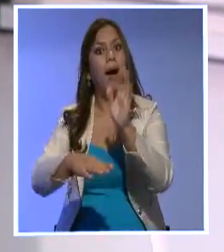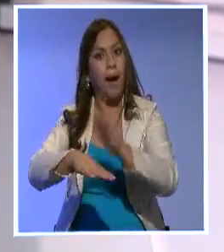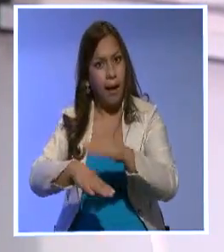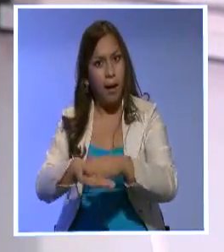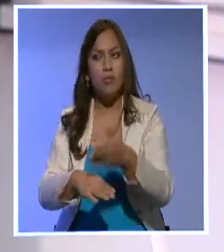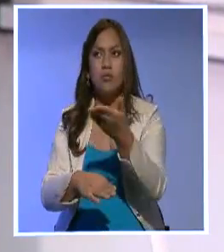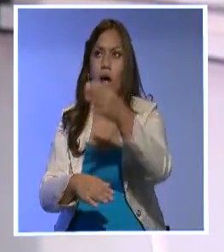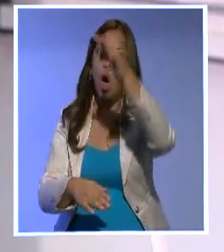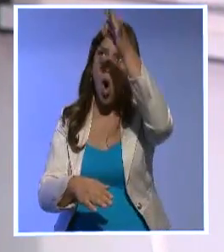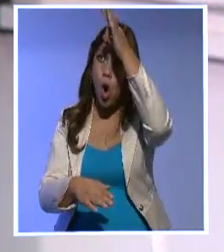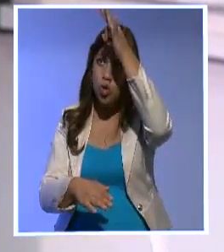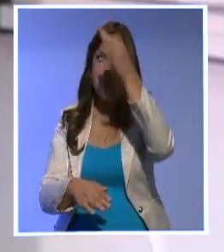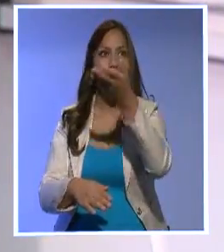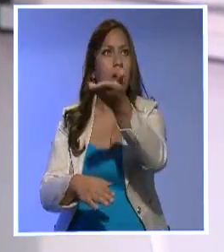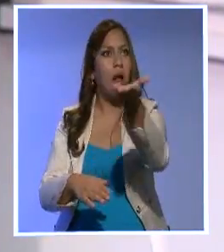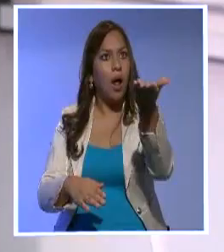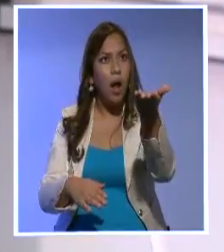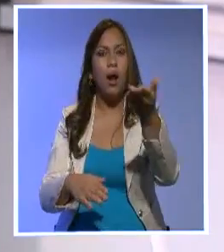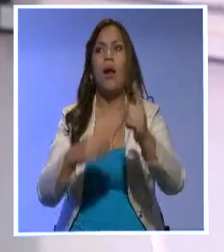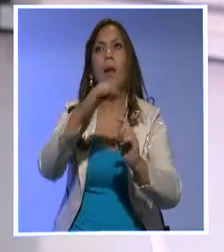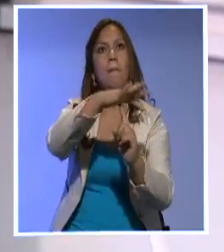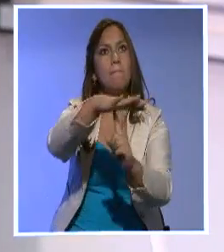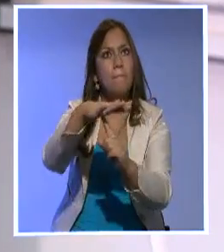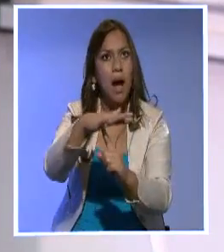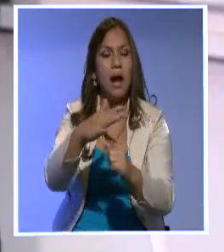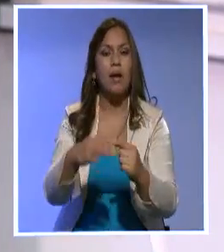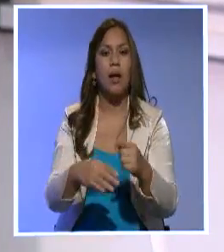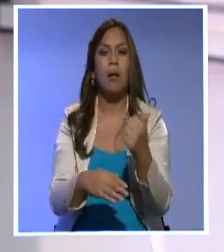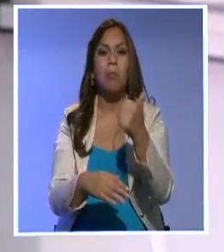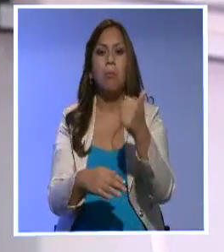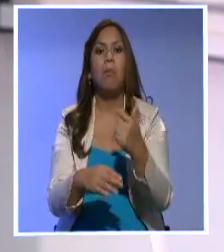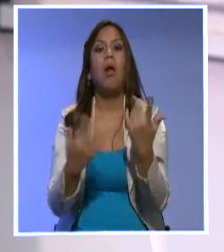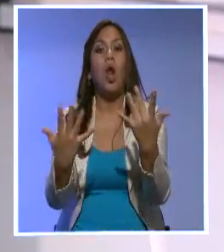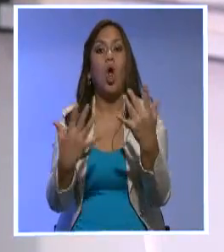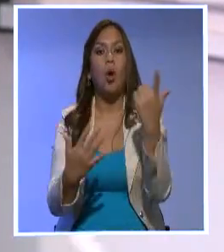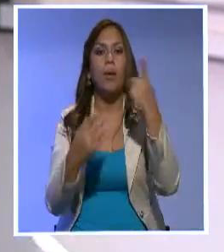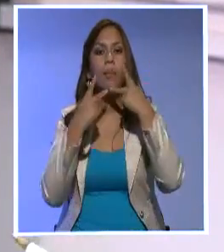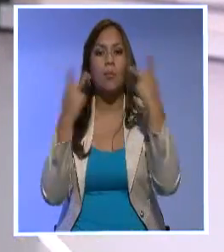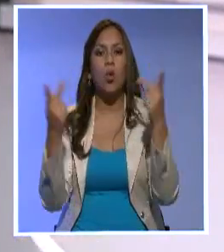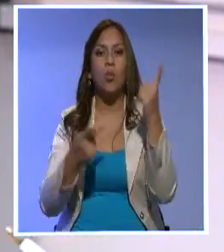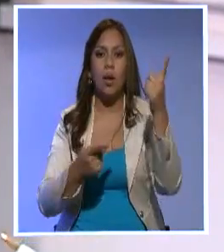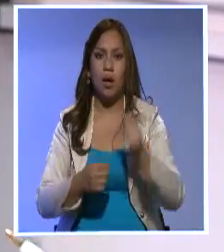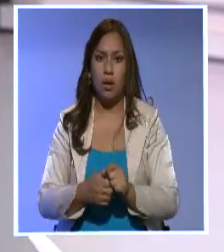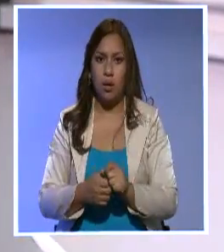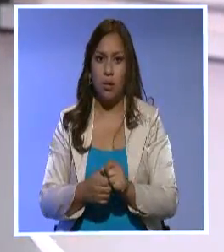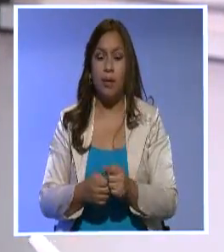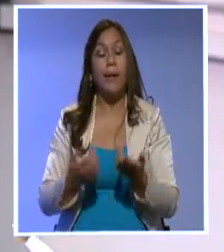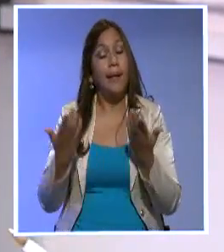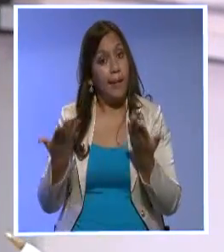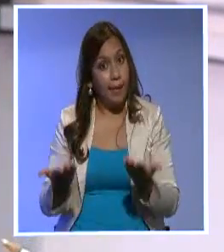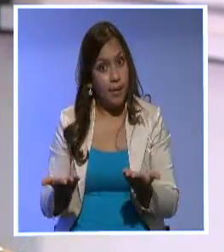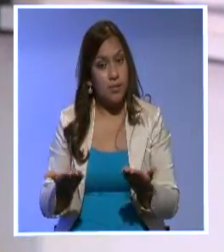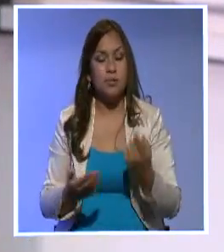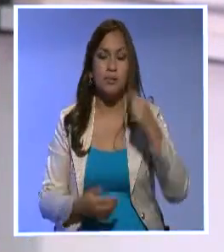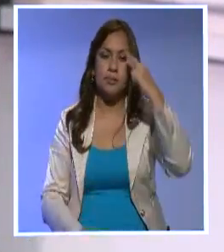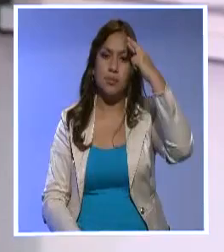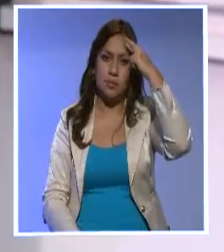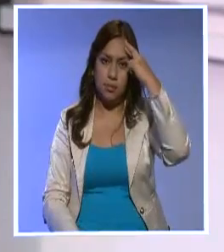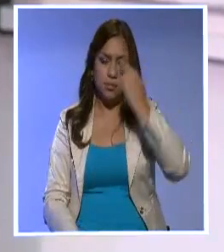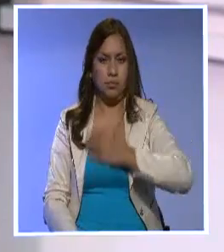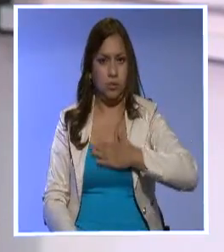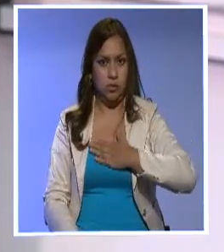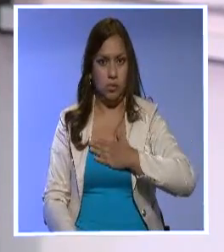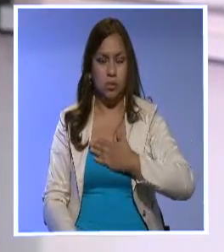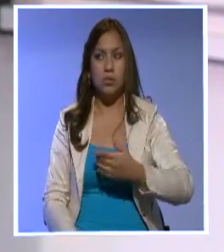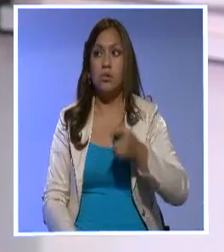reflexión fundamental de dónde sale la obra pública del pago de los impuestos de los ecuatorianos y ecuatorianas todos nosotros